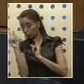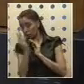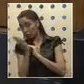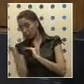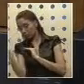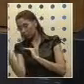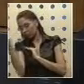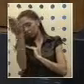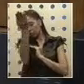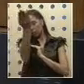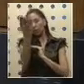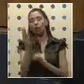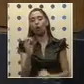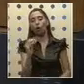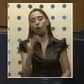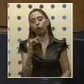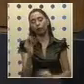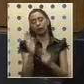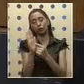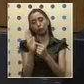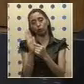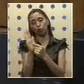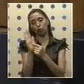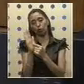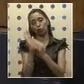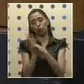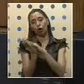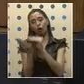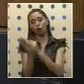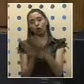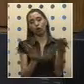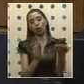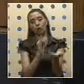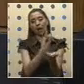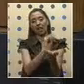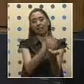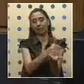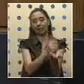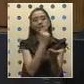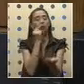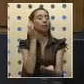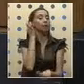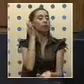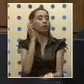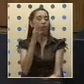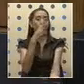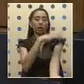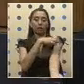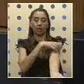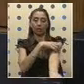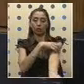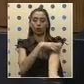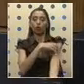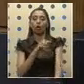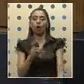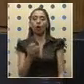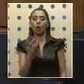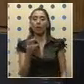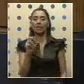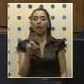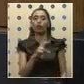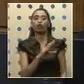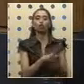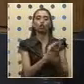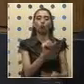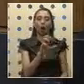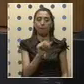enviar este oficio y que este oficio pueda tener una copia para el Intendente o Intendenta de la Cuarta Región y los gobernadores del Choapa,